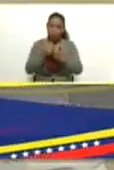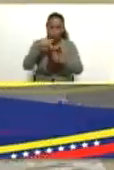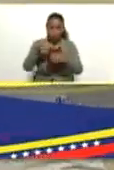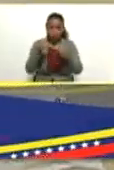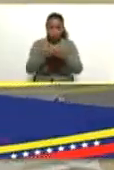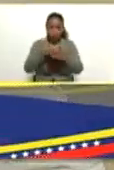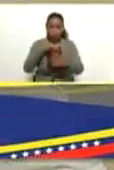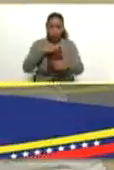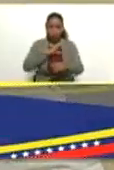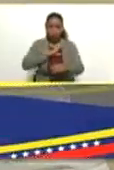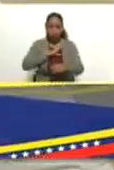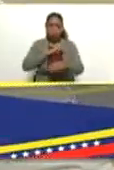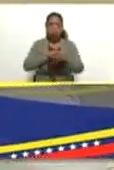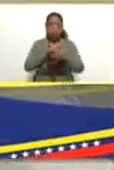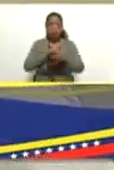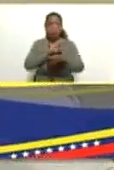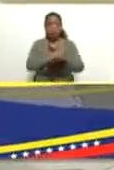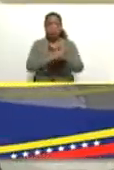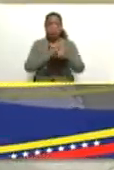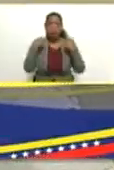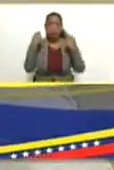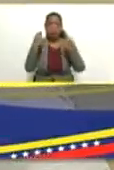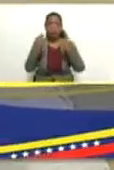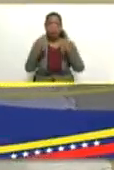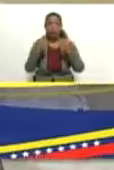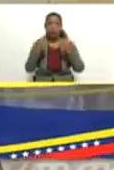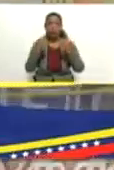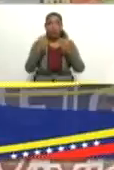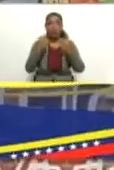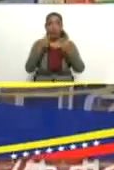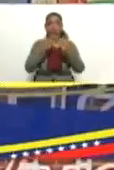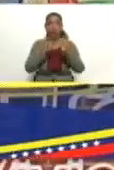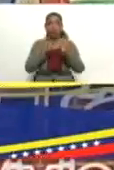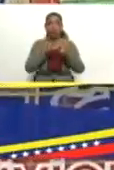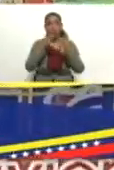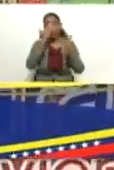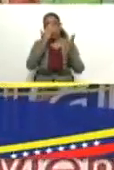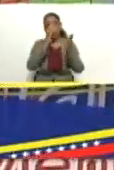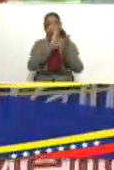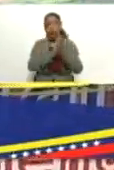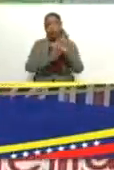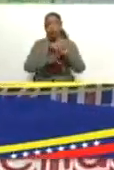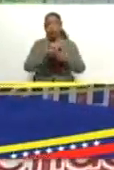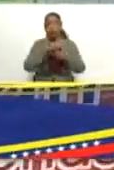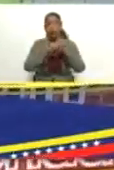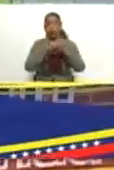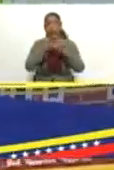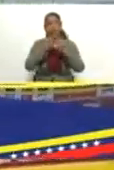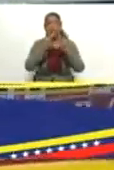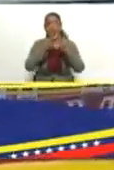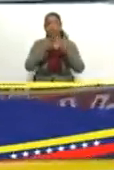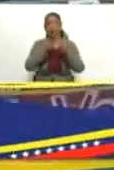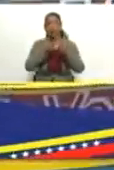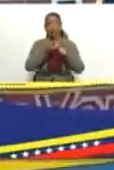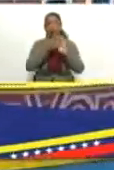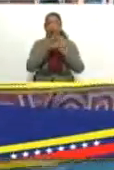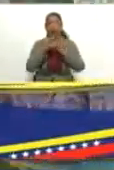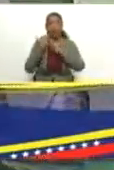nuestro, pues, el ministro del Poder Popular para la vivienda, encargado del Frente de Construcción de Vivienda y de Construcción de